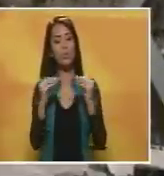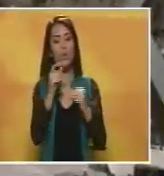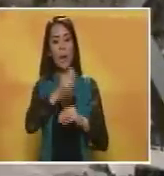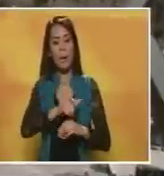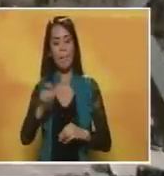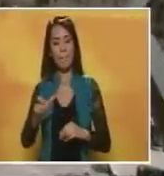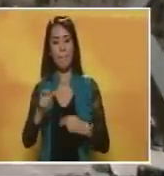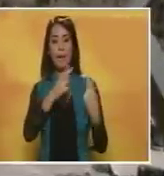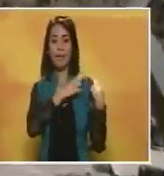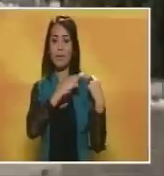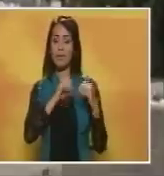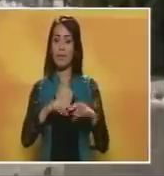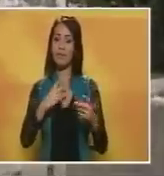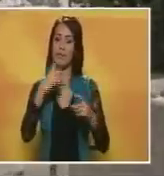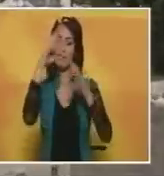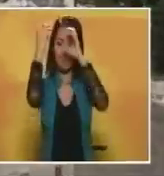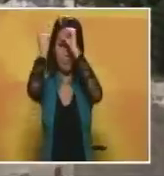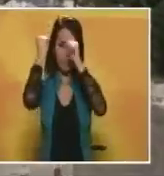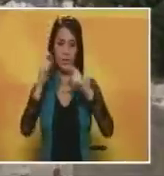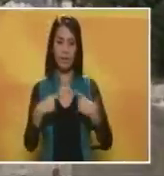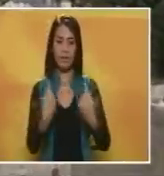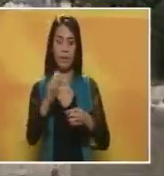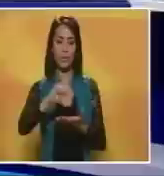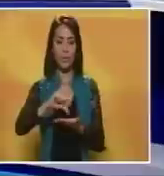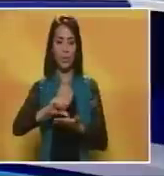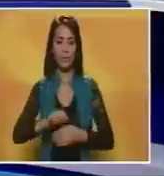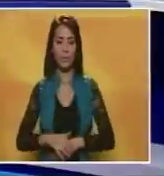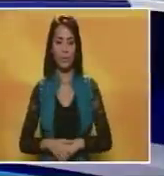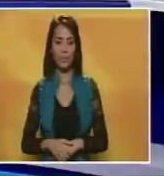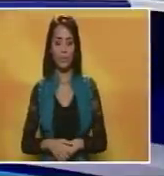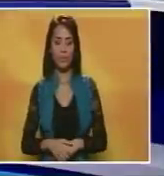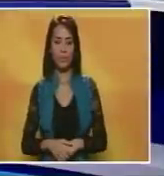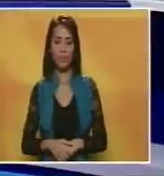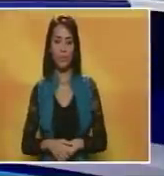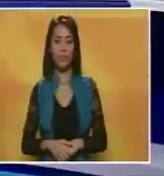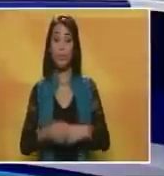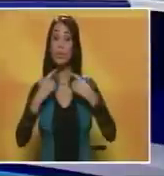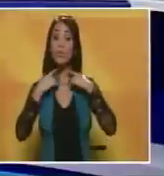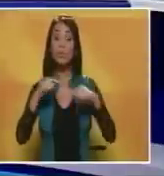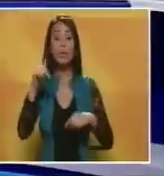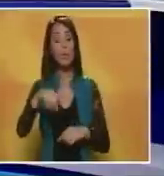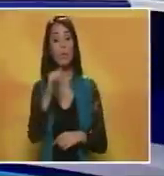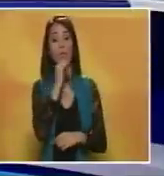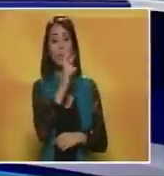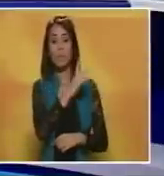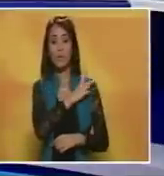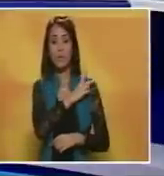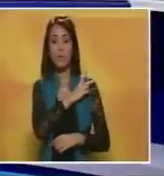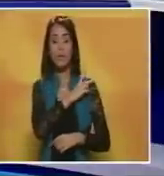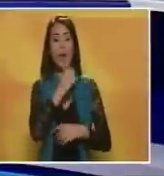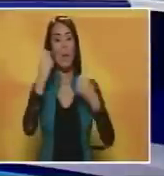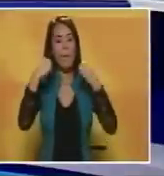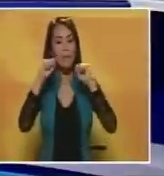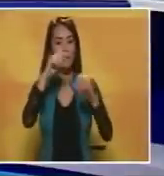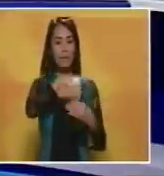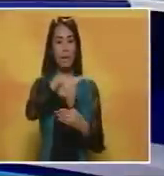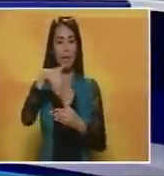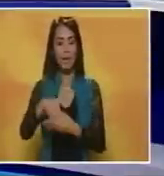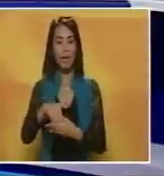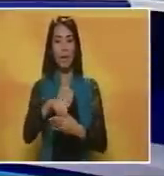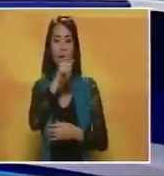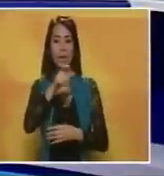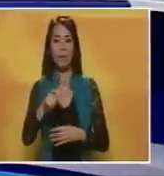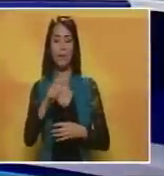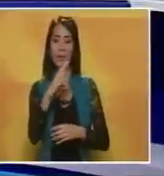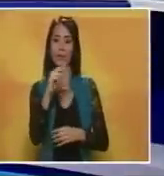miembros a retirar sus embajadas de la ciudad y no se pierdan hoy en noticiero venevisión un simulacro electoral con funcionarios